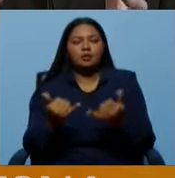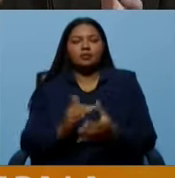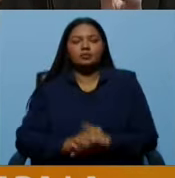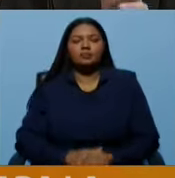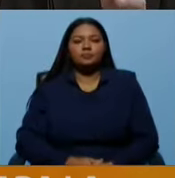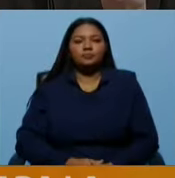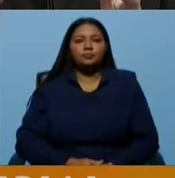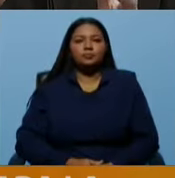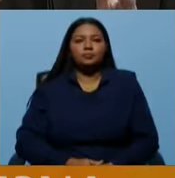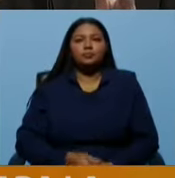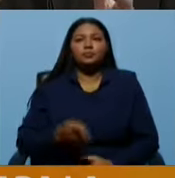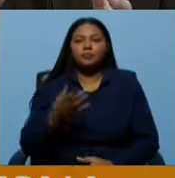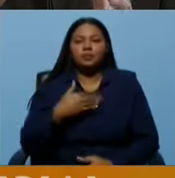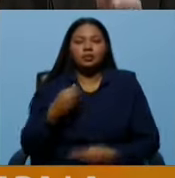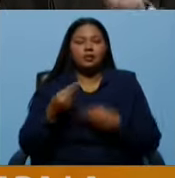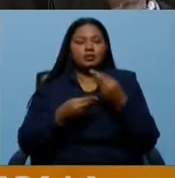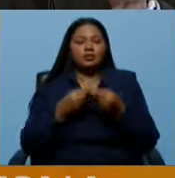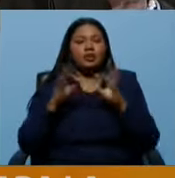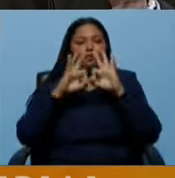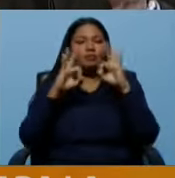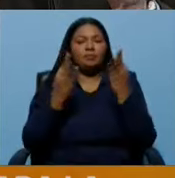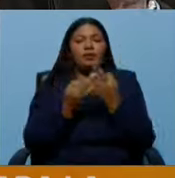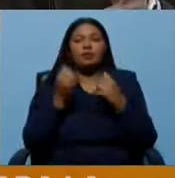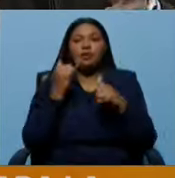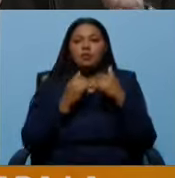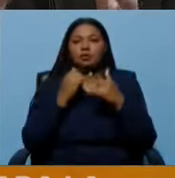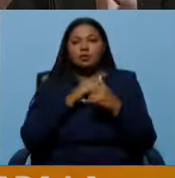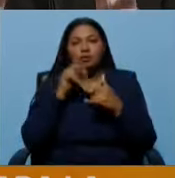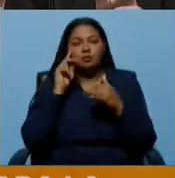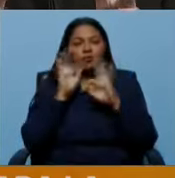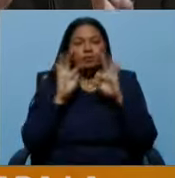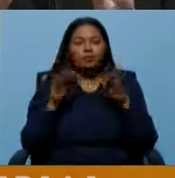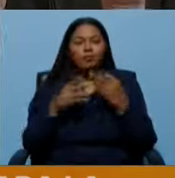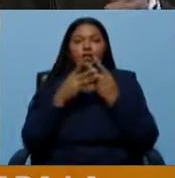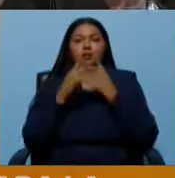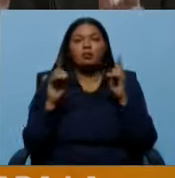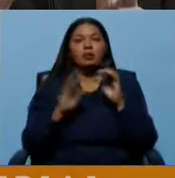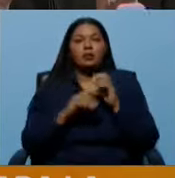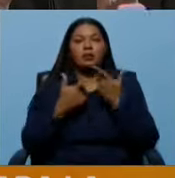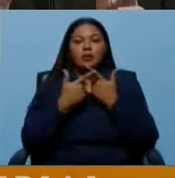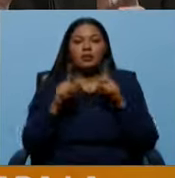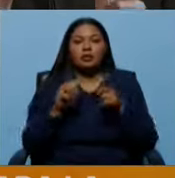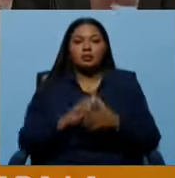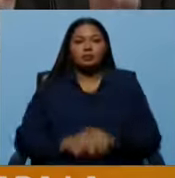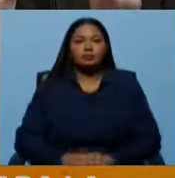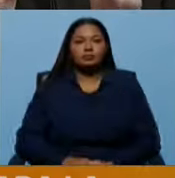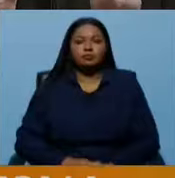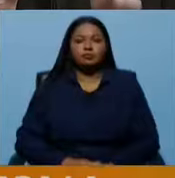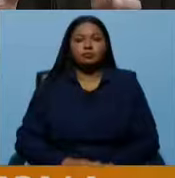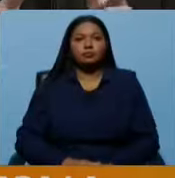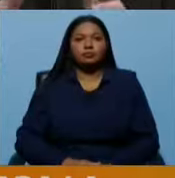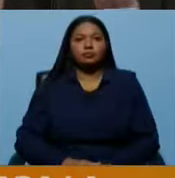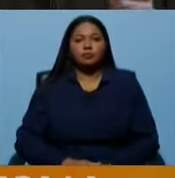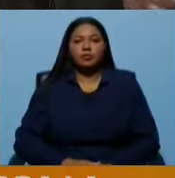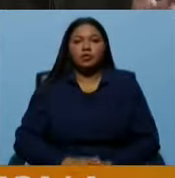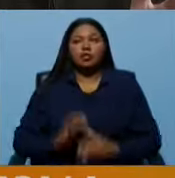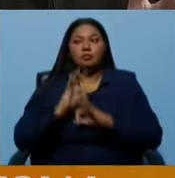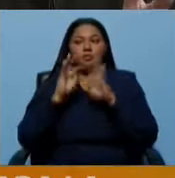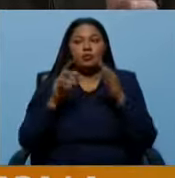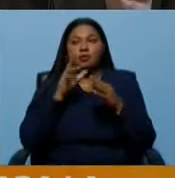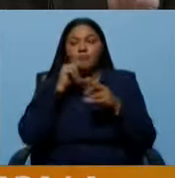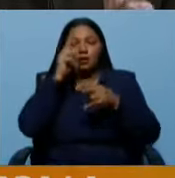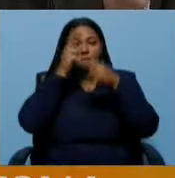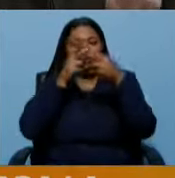es lo que pretenden la familia de los apellidos, es lo que pretende ese modelo de la democracia liberal, de la democracia burguesa, que precisamente no reconoce al